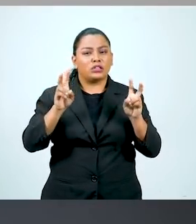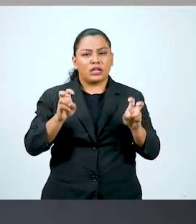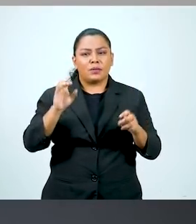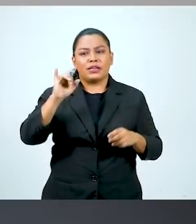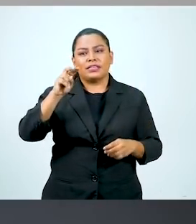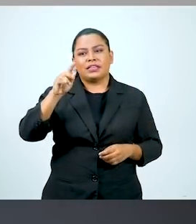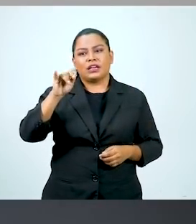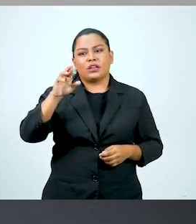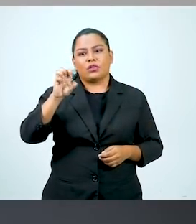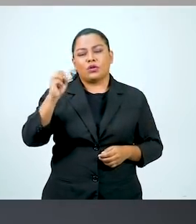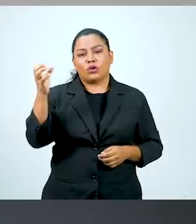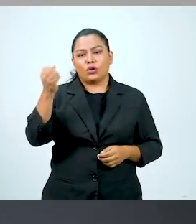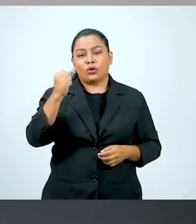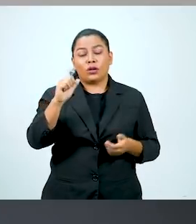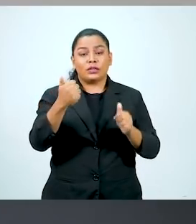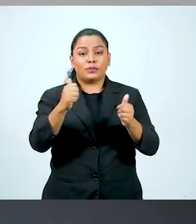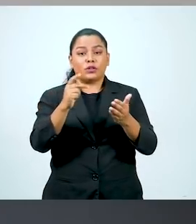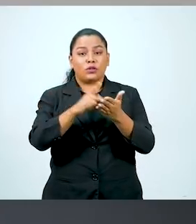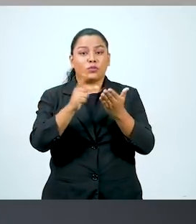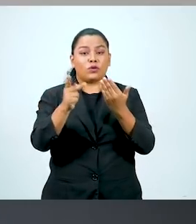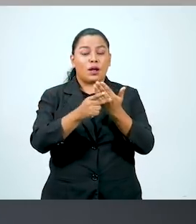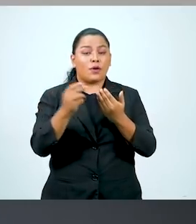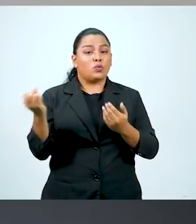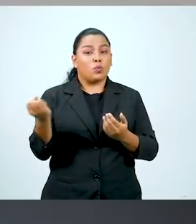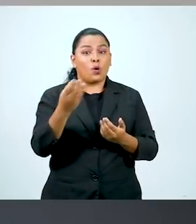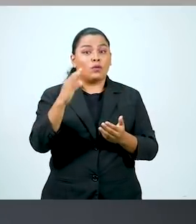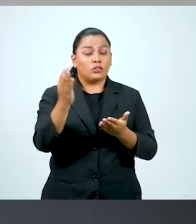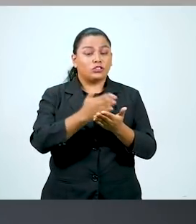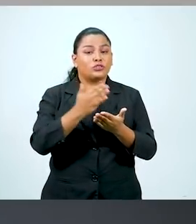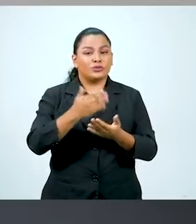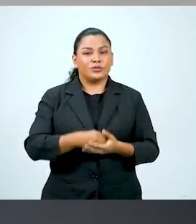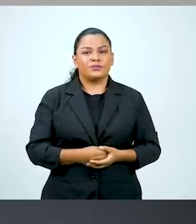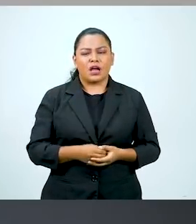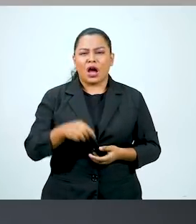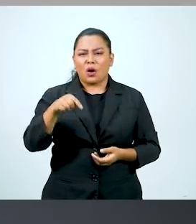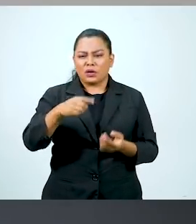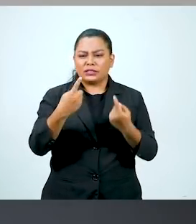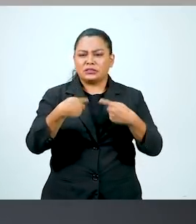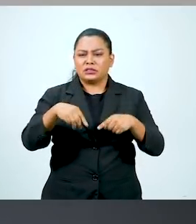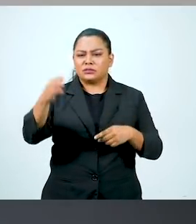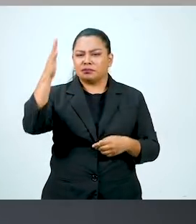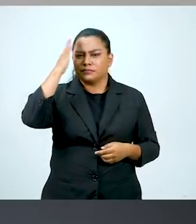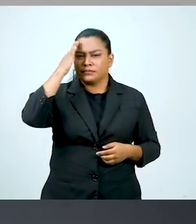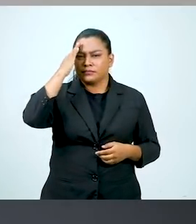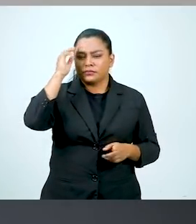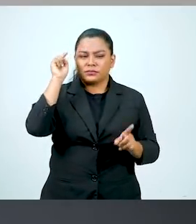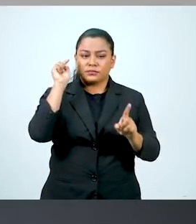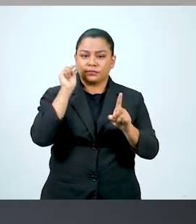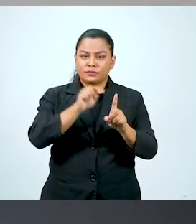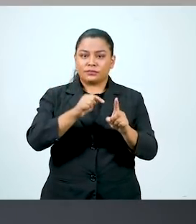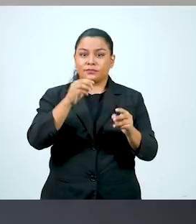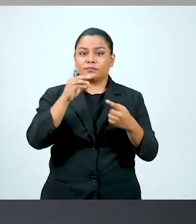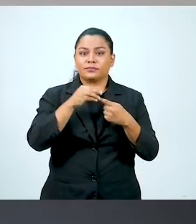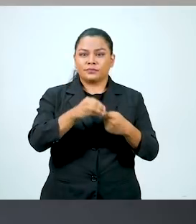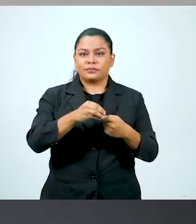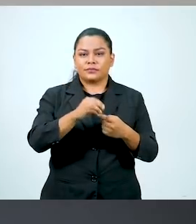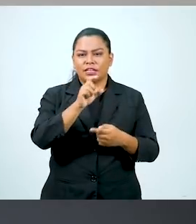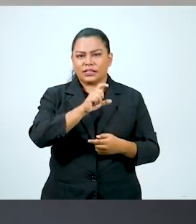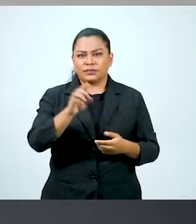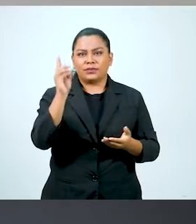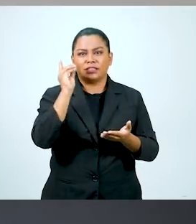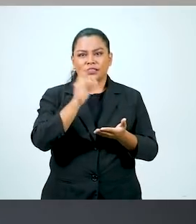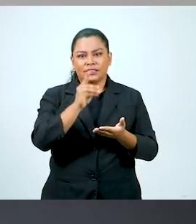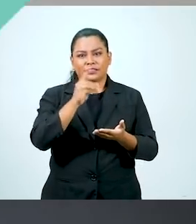indicadores de logro de acuerdo al nuevo programa de estudio. Ahora continuemos conociendo las orientaciones específicas para la